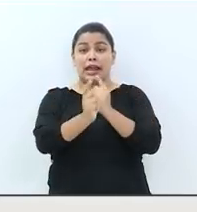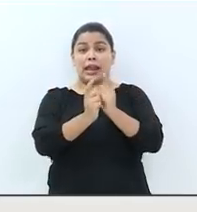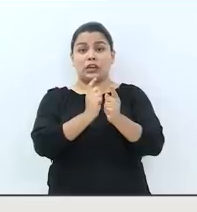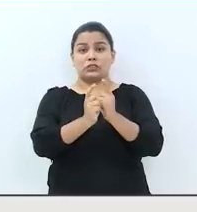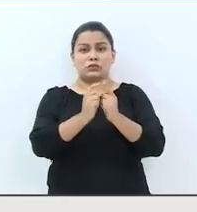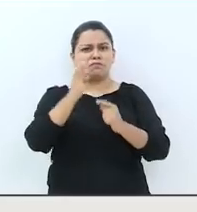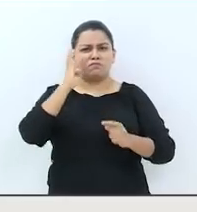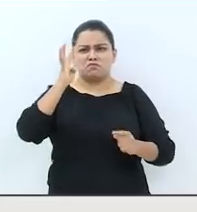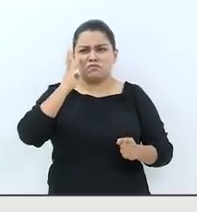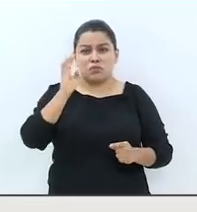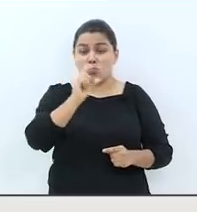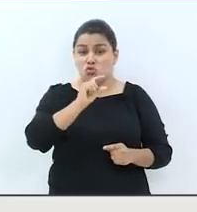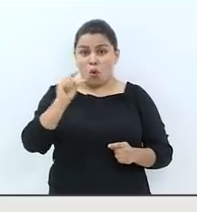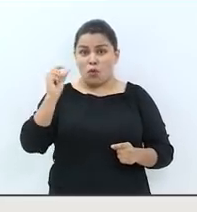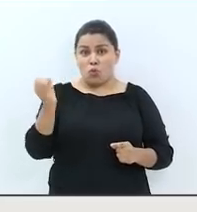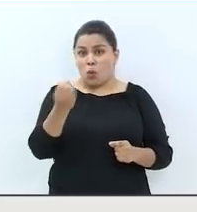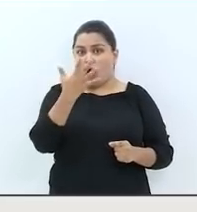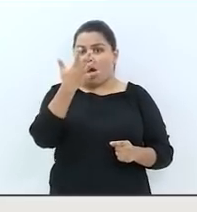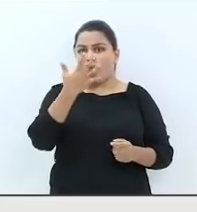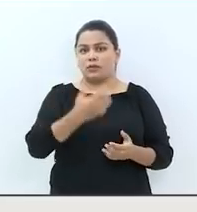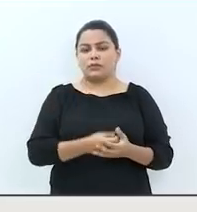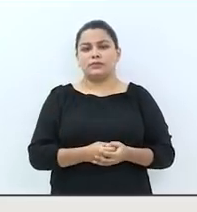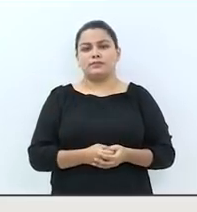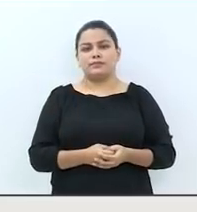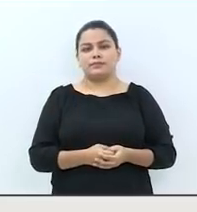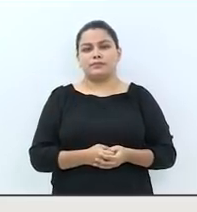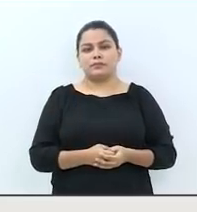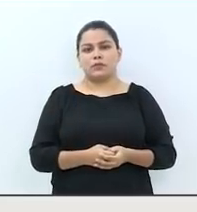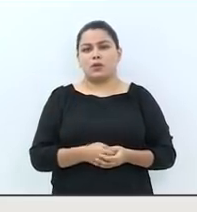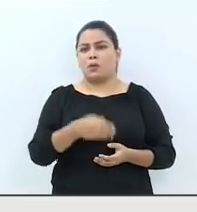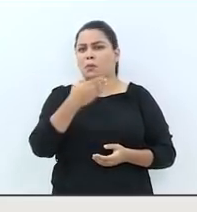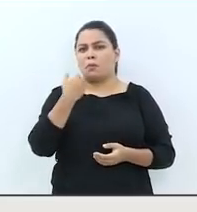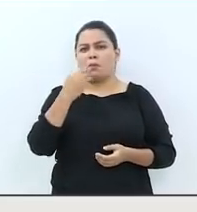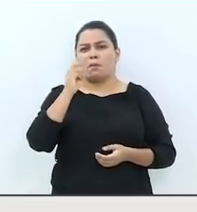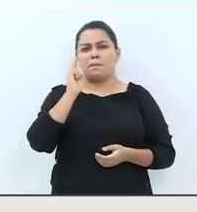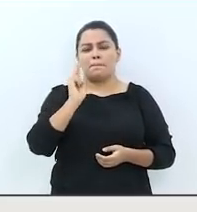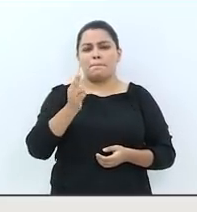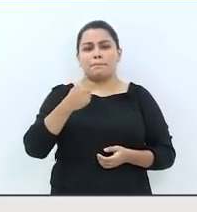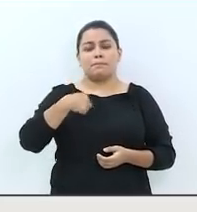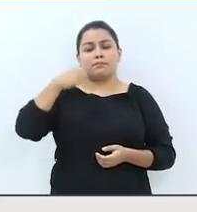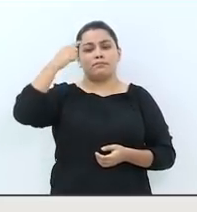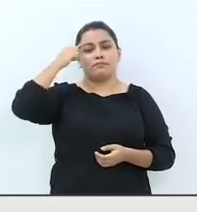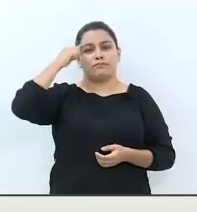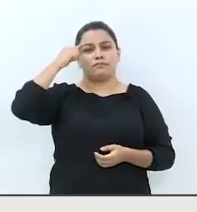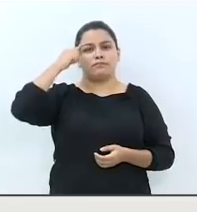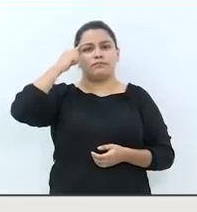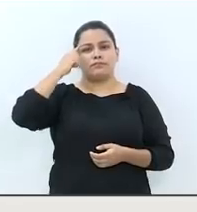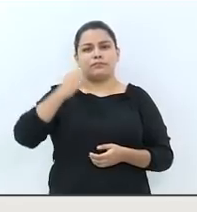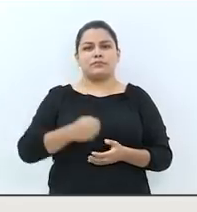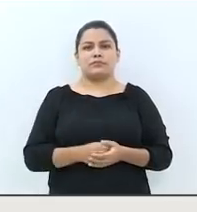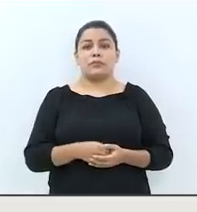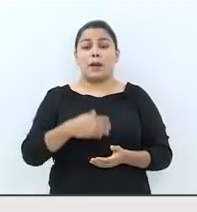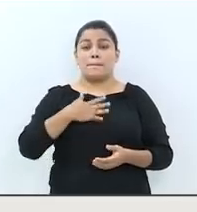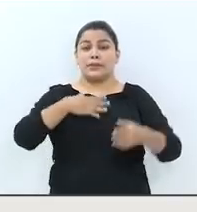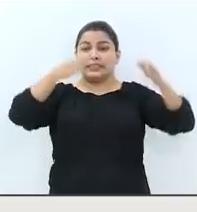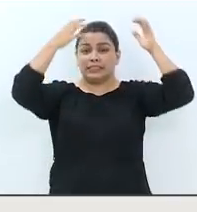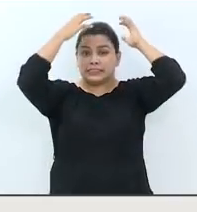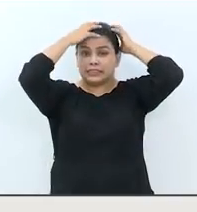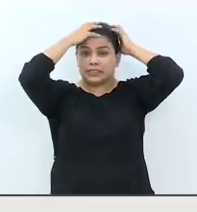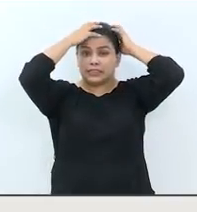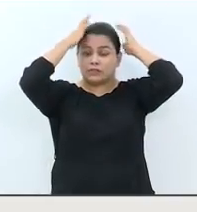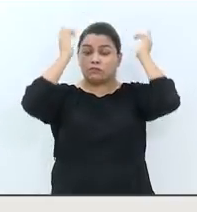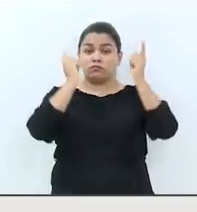se inventa un nombre nuevo para esto. Y lo mismo pasa con esto, o sea, lo pensé, Carlos, cuando tú lo estabas diciendo. Es decir, mi cerebro lo único que